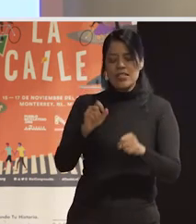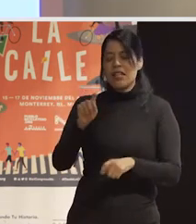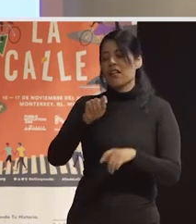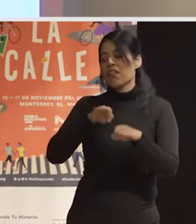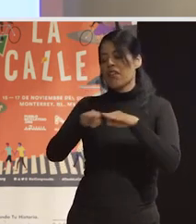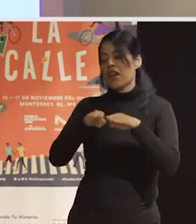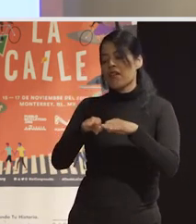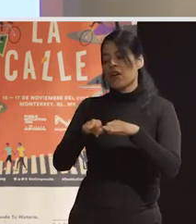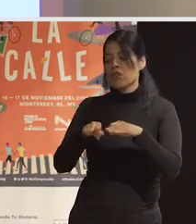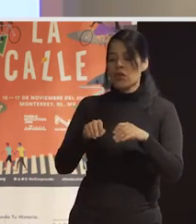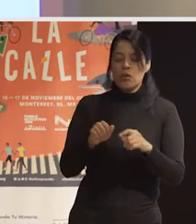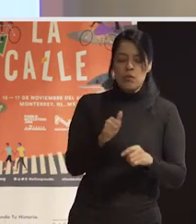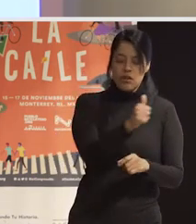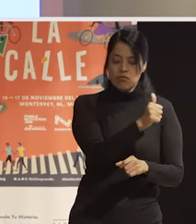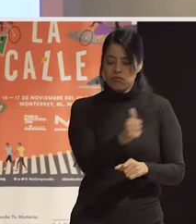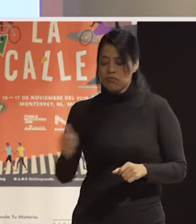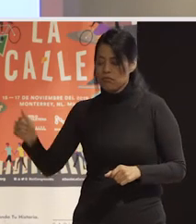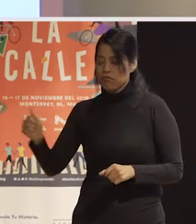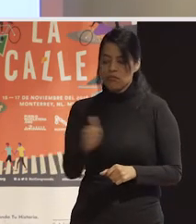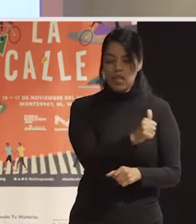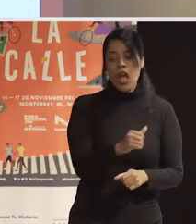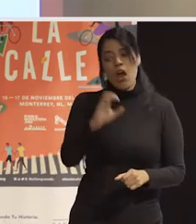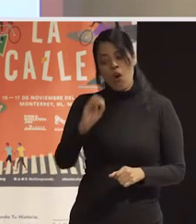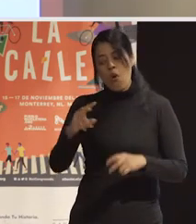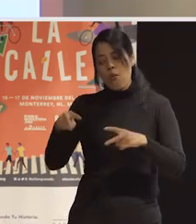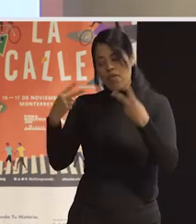es para trasladarse o para vender algo